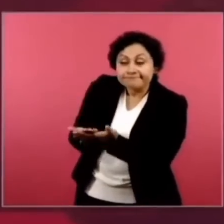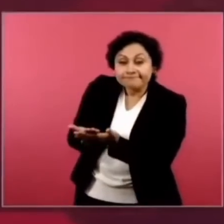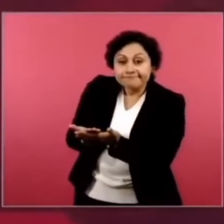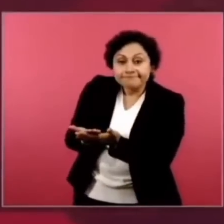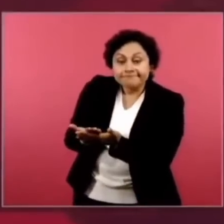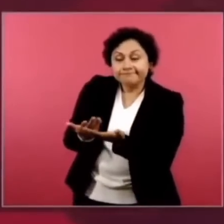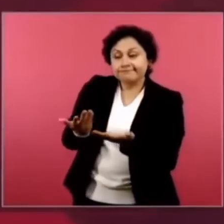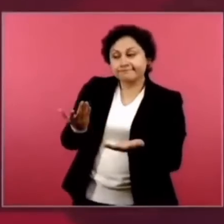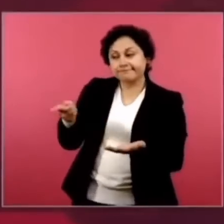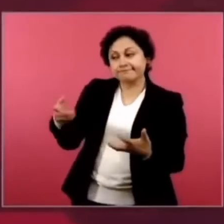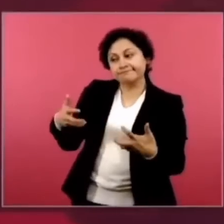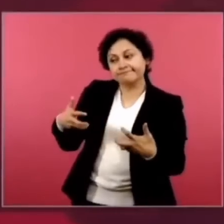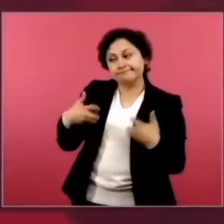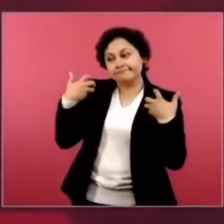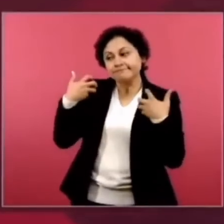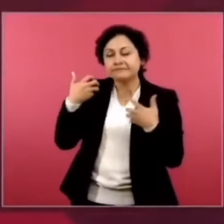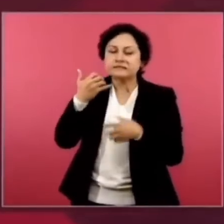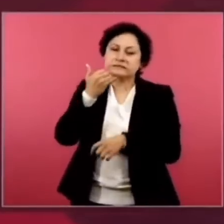por la molestia